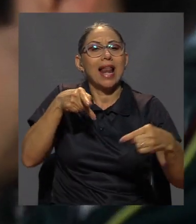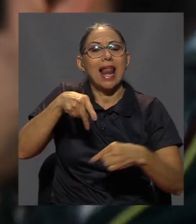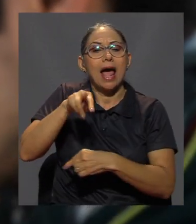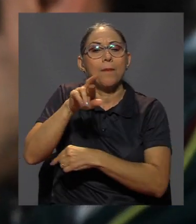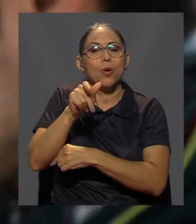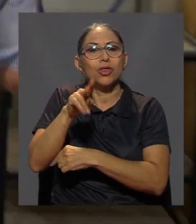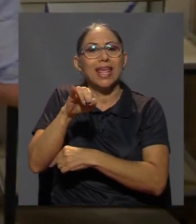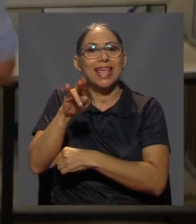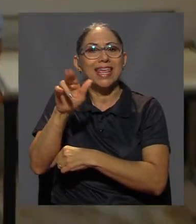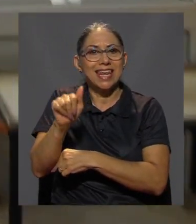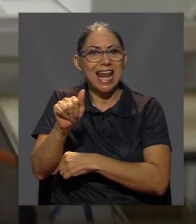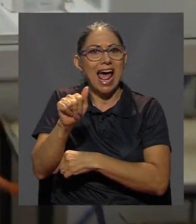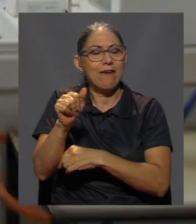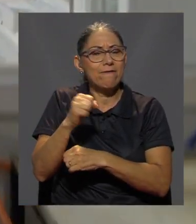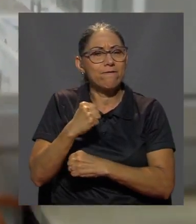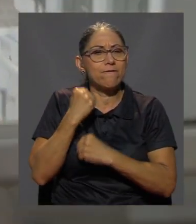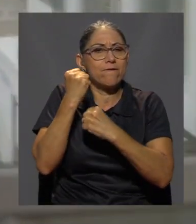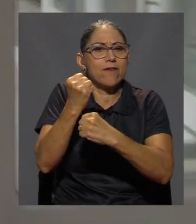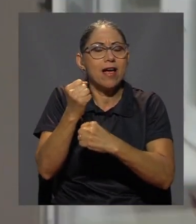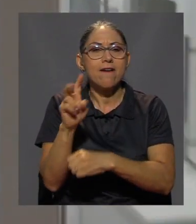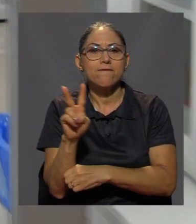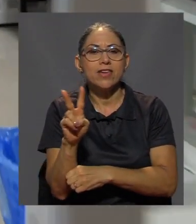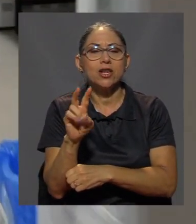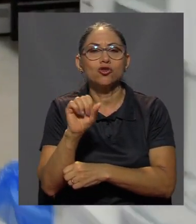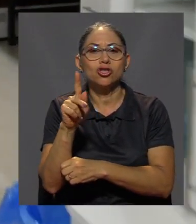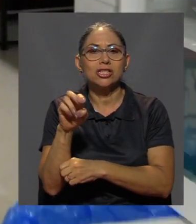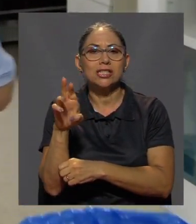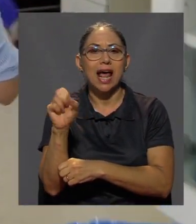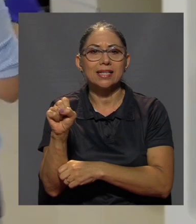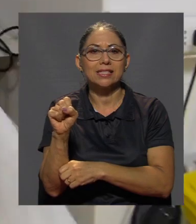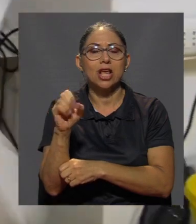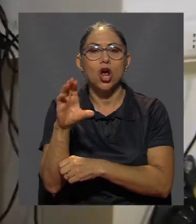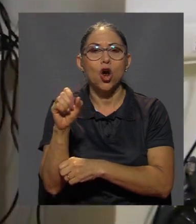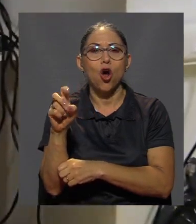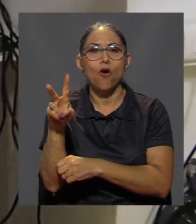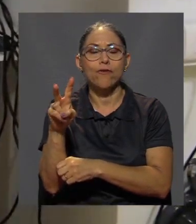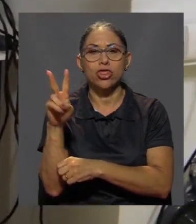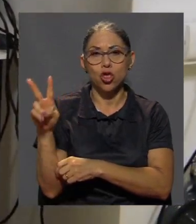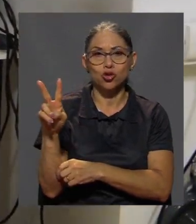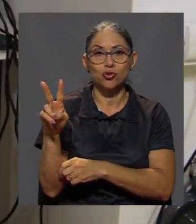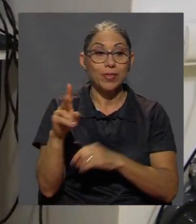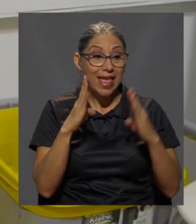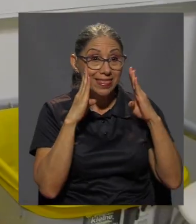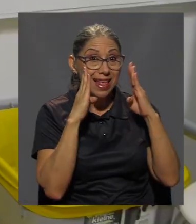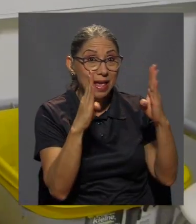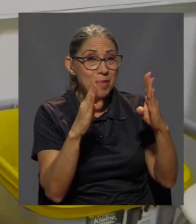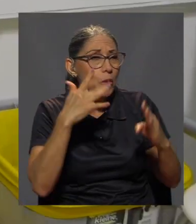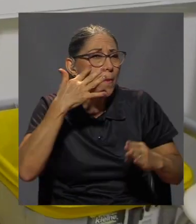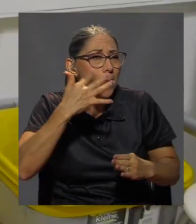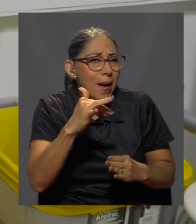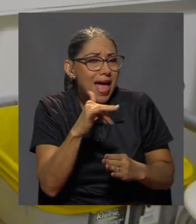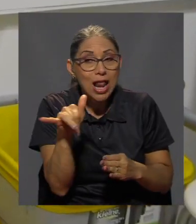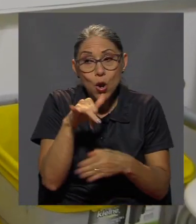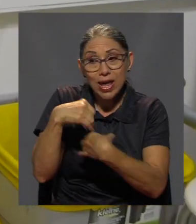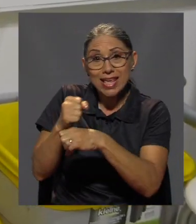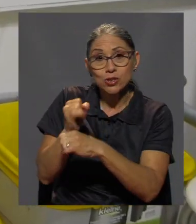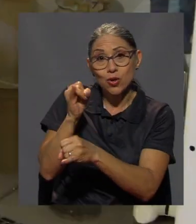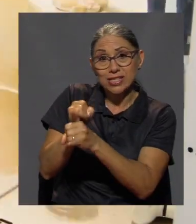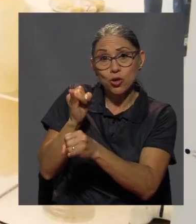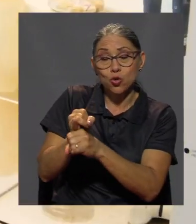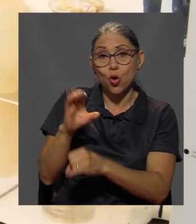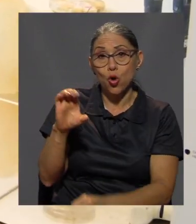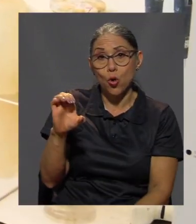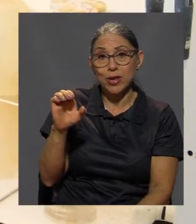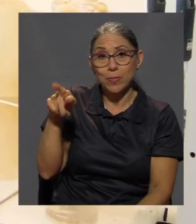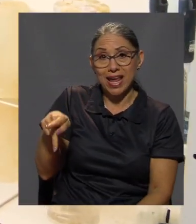proteína espiga del virus SARS-CoV-2. El tratamiento es muy similar al que se desarrolló por parte del Instituto Clodomiro Picado de la